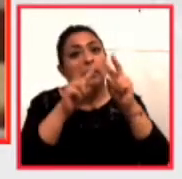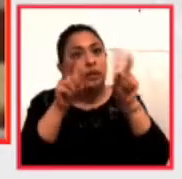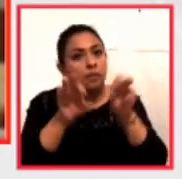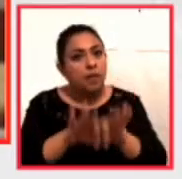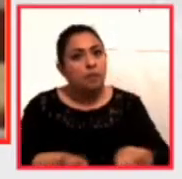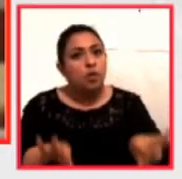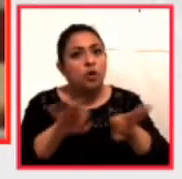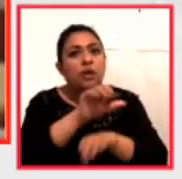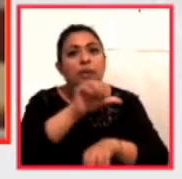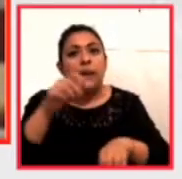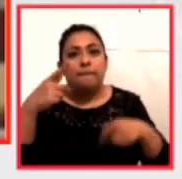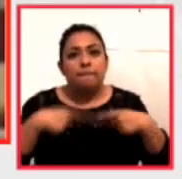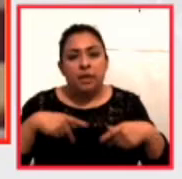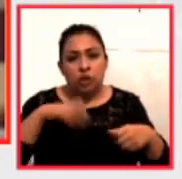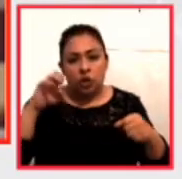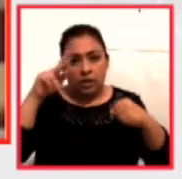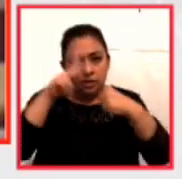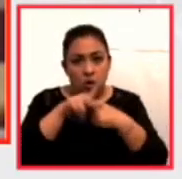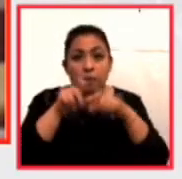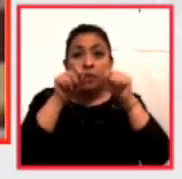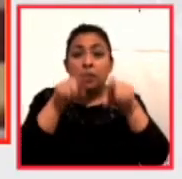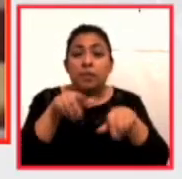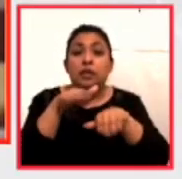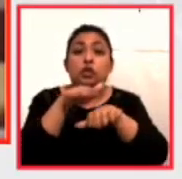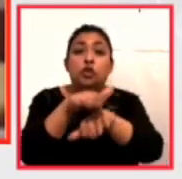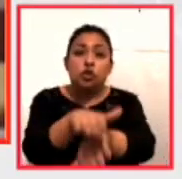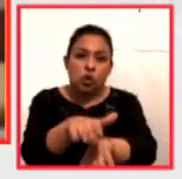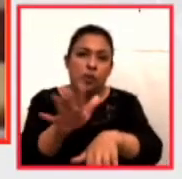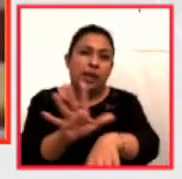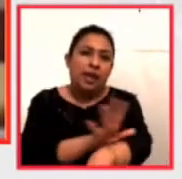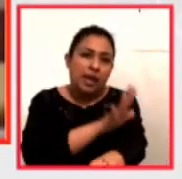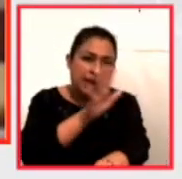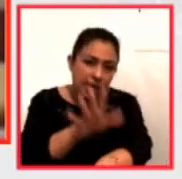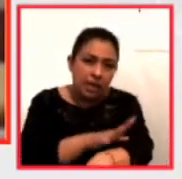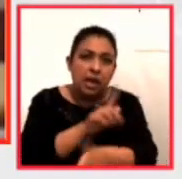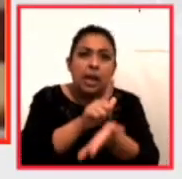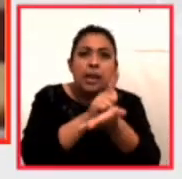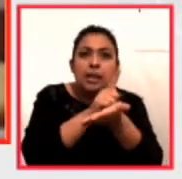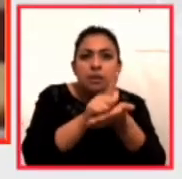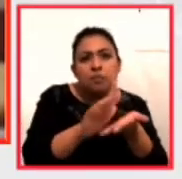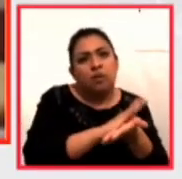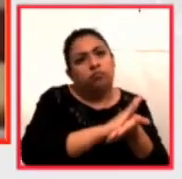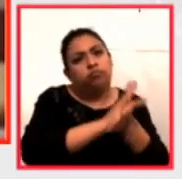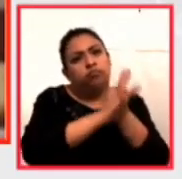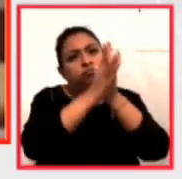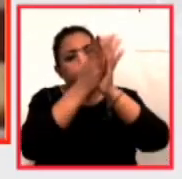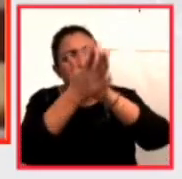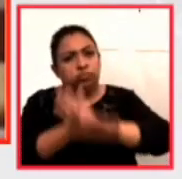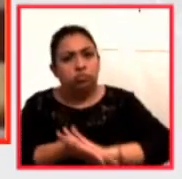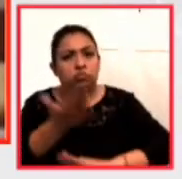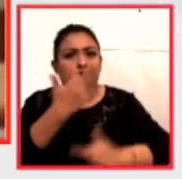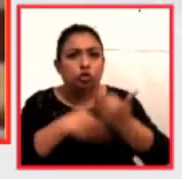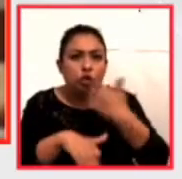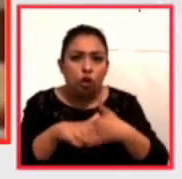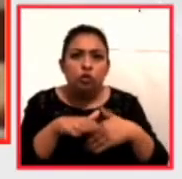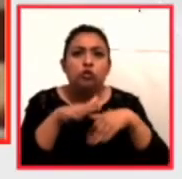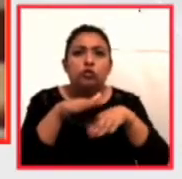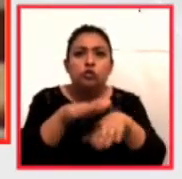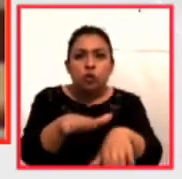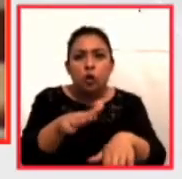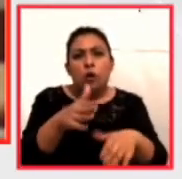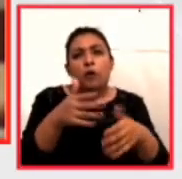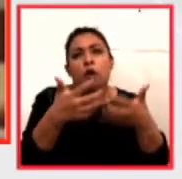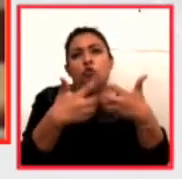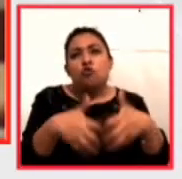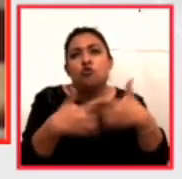los europeos y que también tiene que ver con energías limpias y la transición de todo lo que son los combustibles